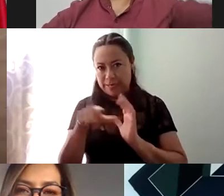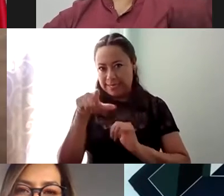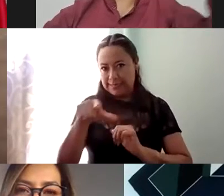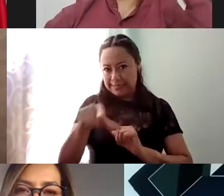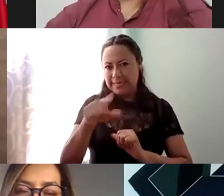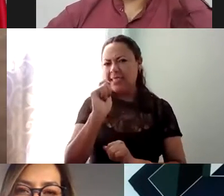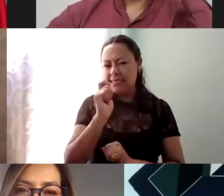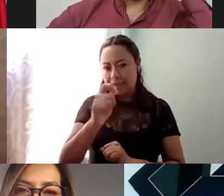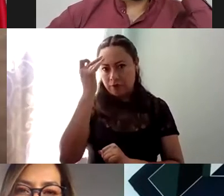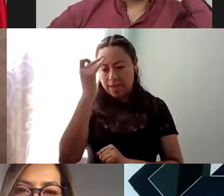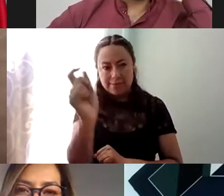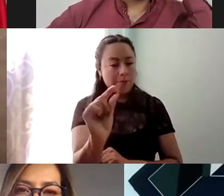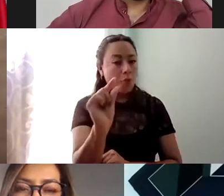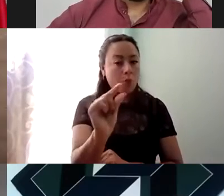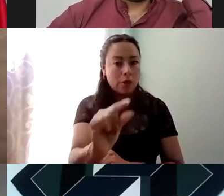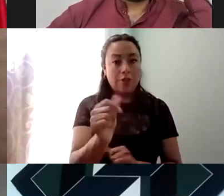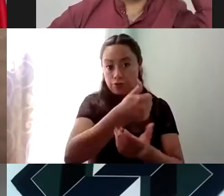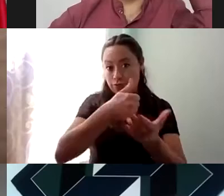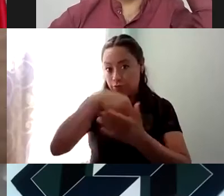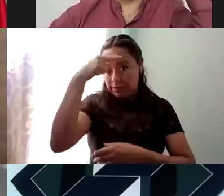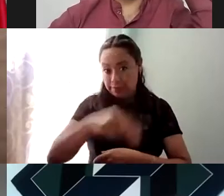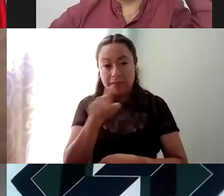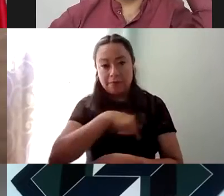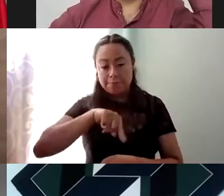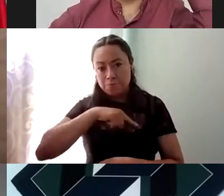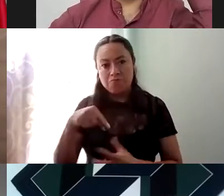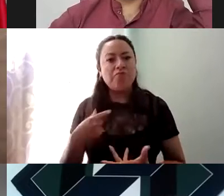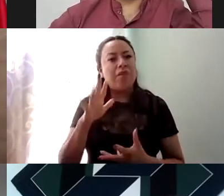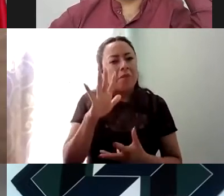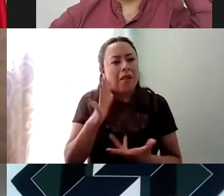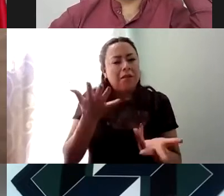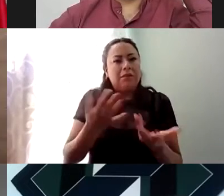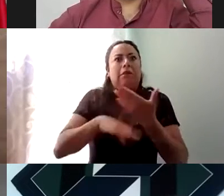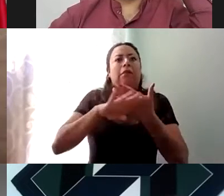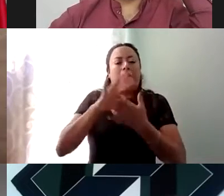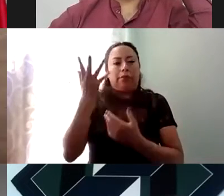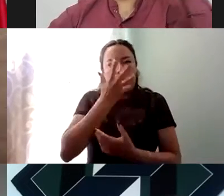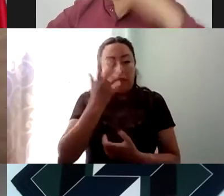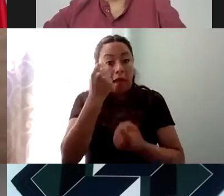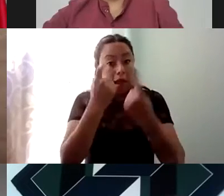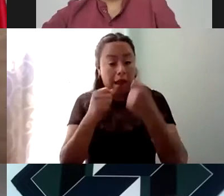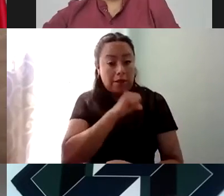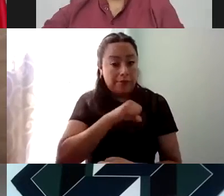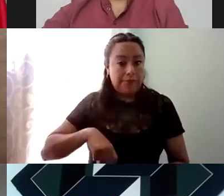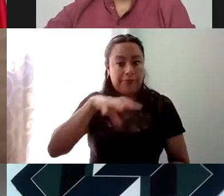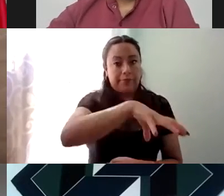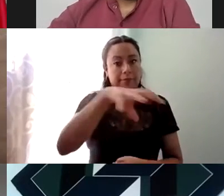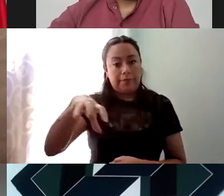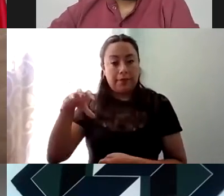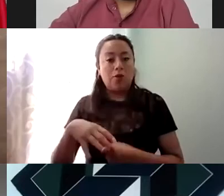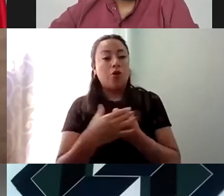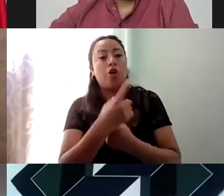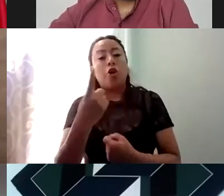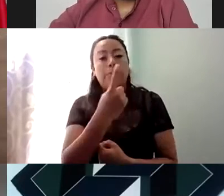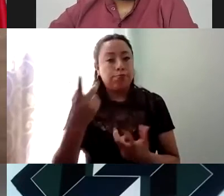tiempo, y en la que en la Ciudad de México nos vimos afectados y también estuvieron suspendidas las clases en algunas alcaldías por 1 o un par de meses, o en